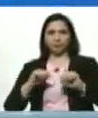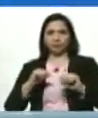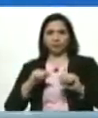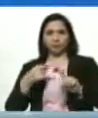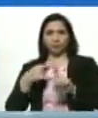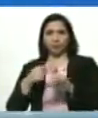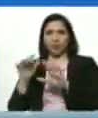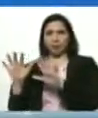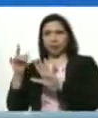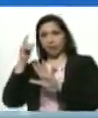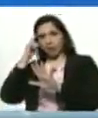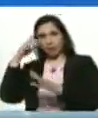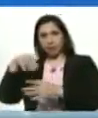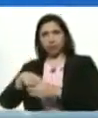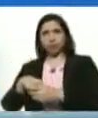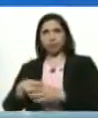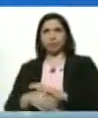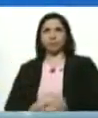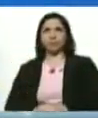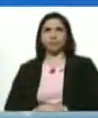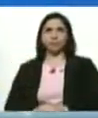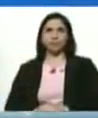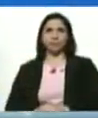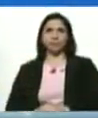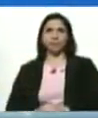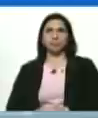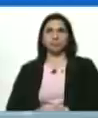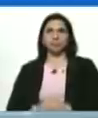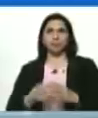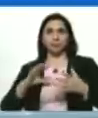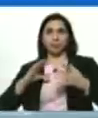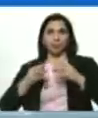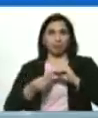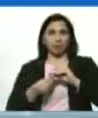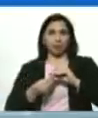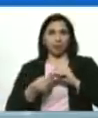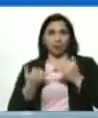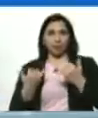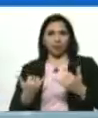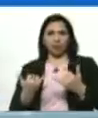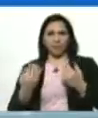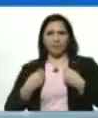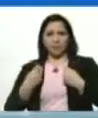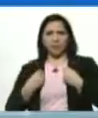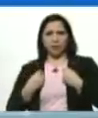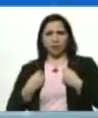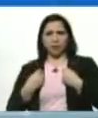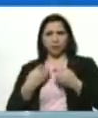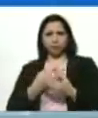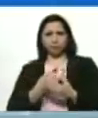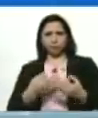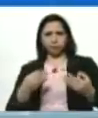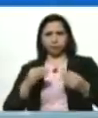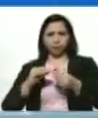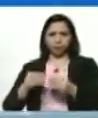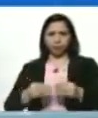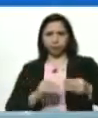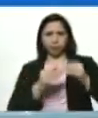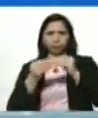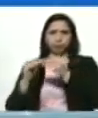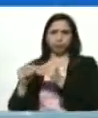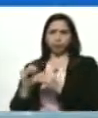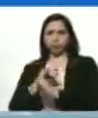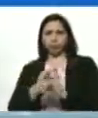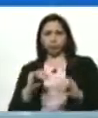diez días de cuarentena adaptada a las circunstancias hemos perfeccionando ya